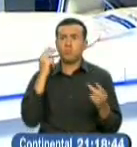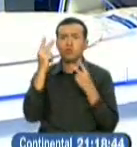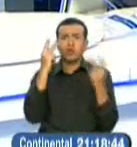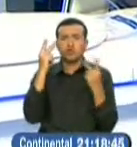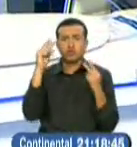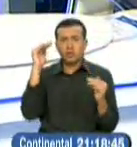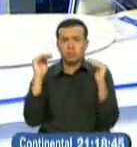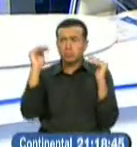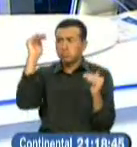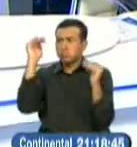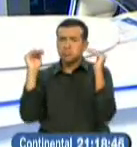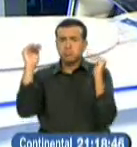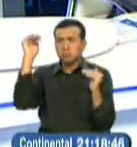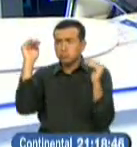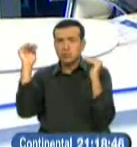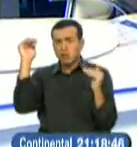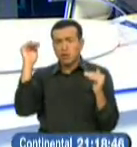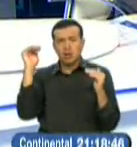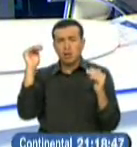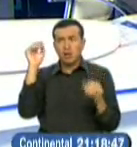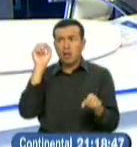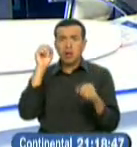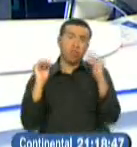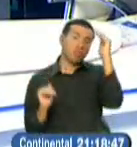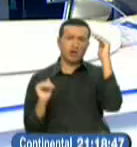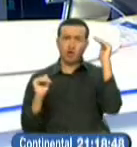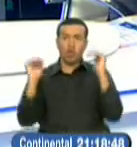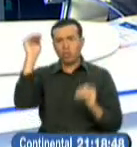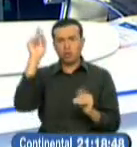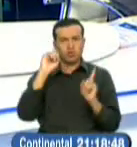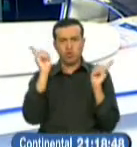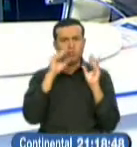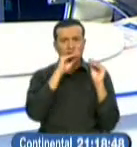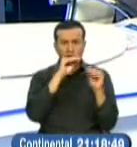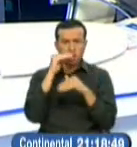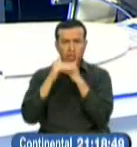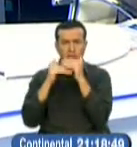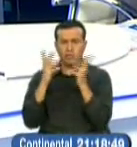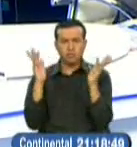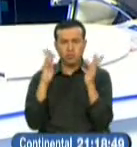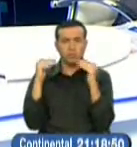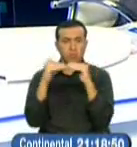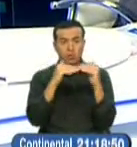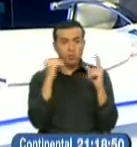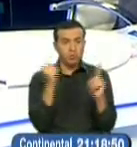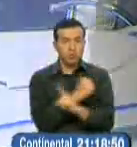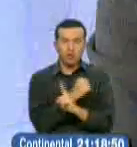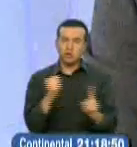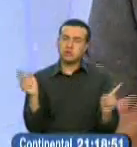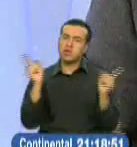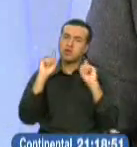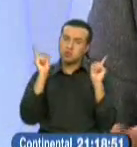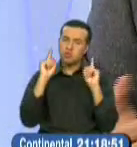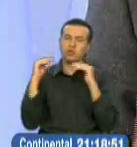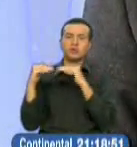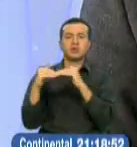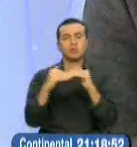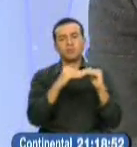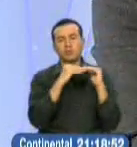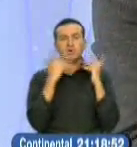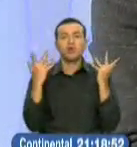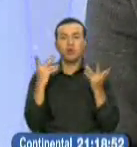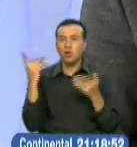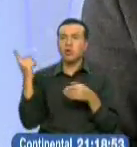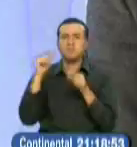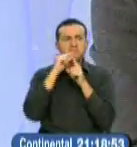proyecciones electorales que se tuvieron. Por tanto, esto no era proceso de especulación. Aquí la democracia no es en base a violencia, aquí la democracia tampoco puede ser en